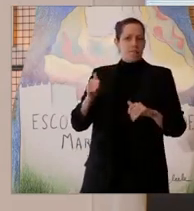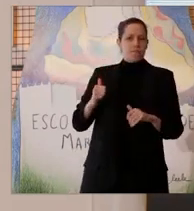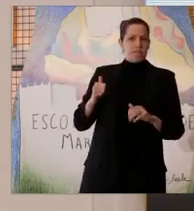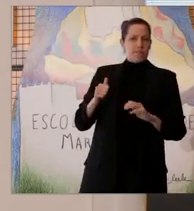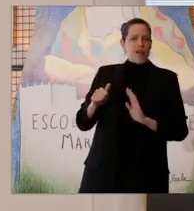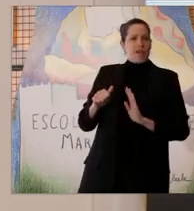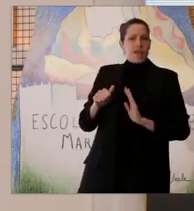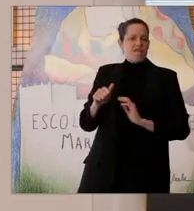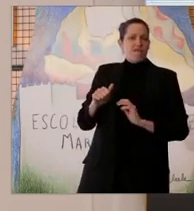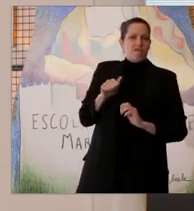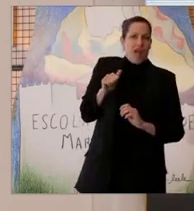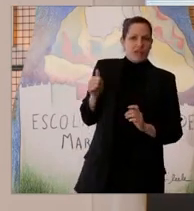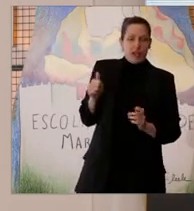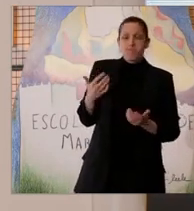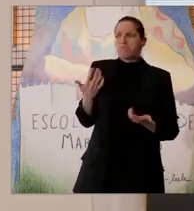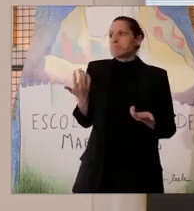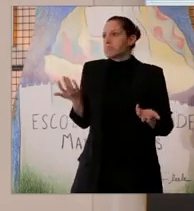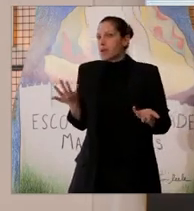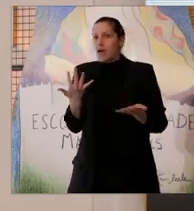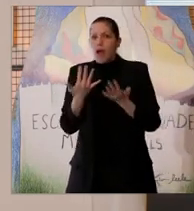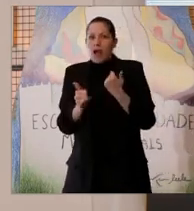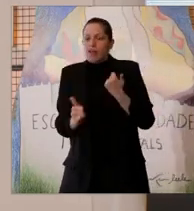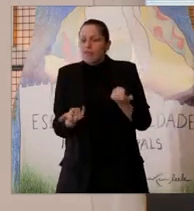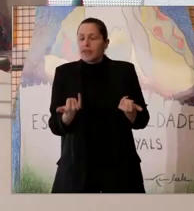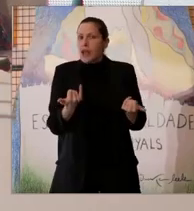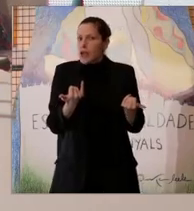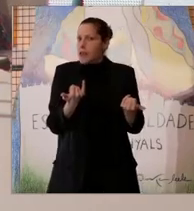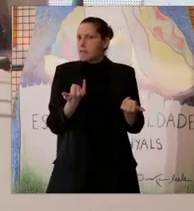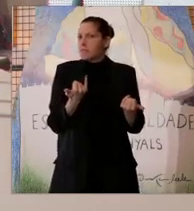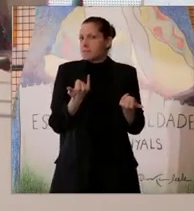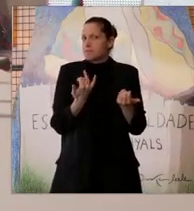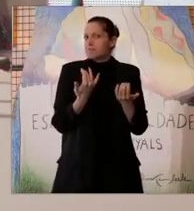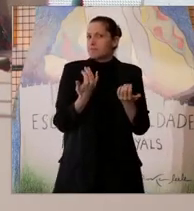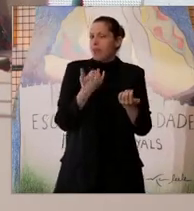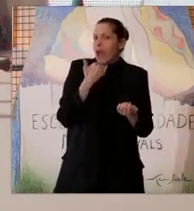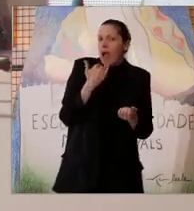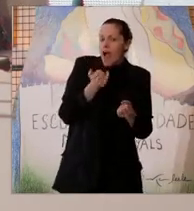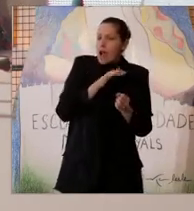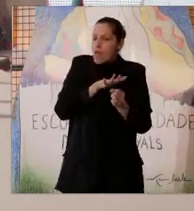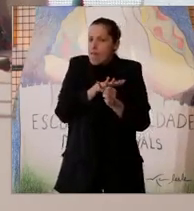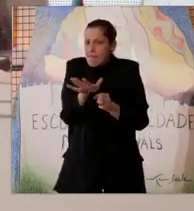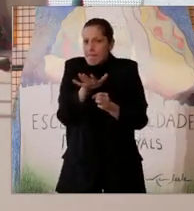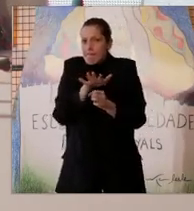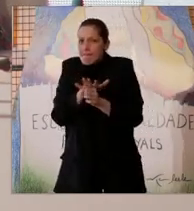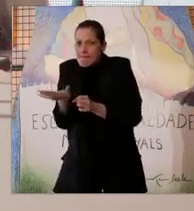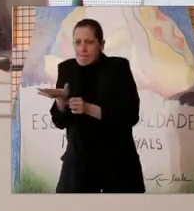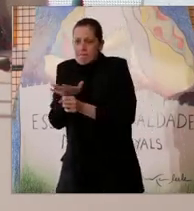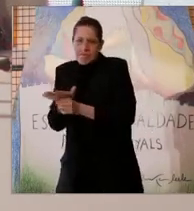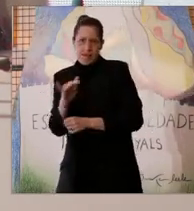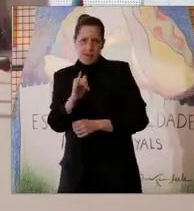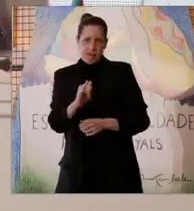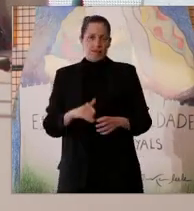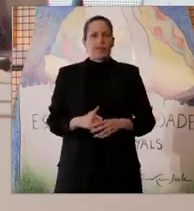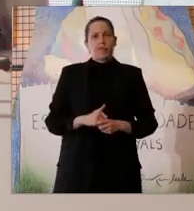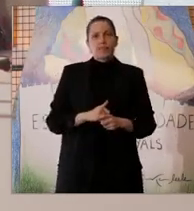poso queda yo soy muy partidaria siempre de intentar meter la cabeza donde sea con el mensaje feminista